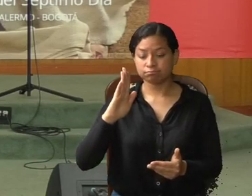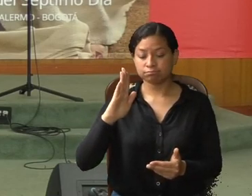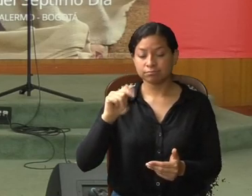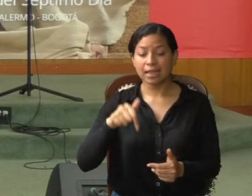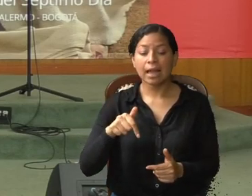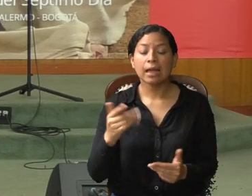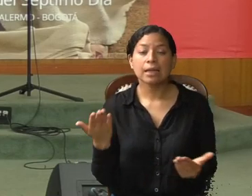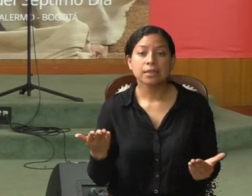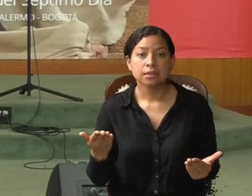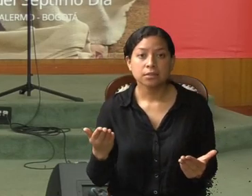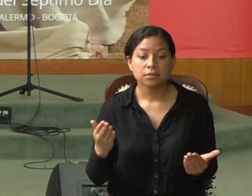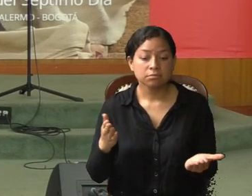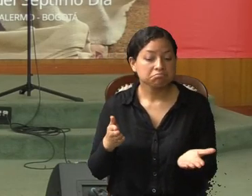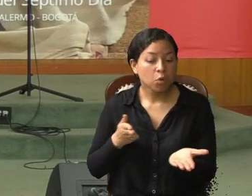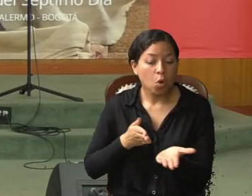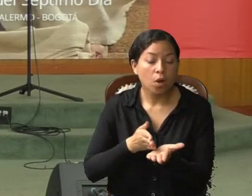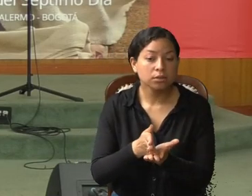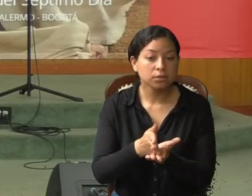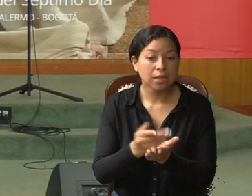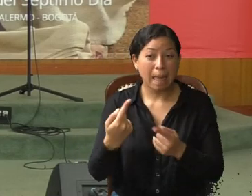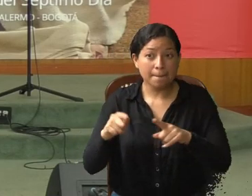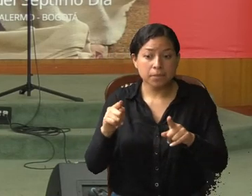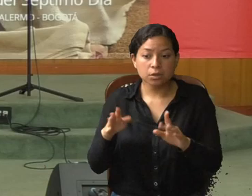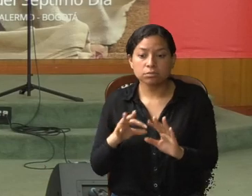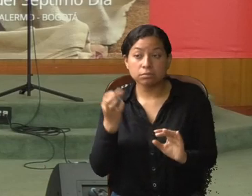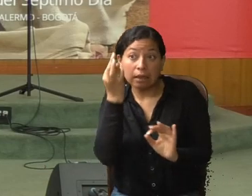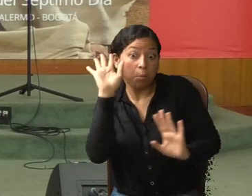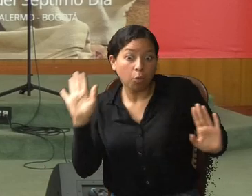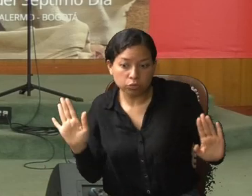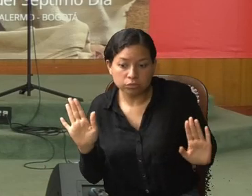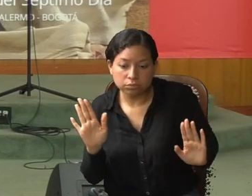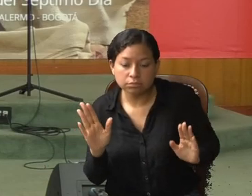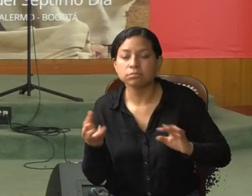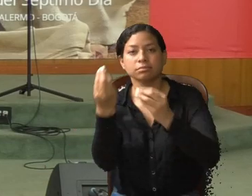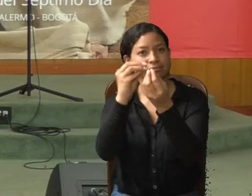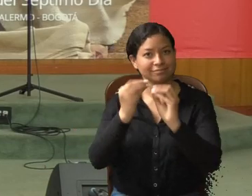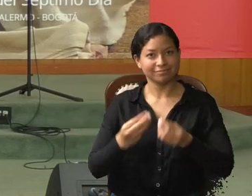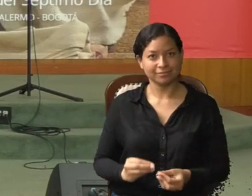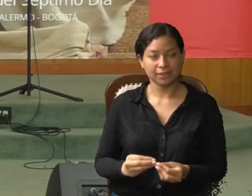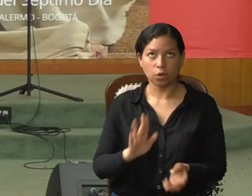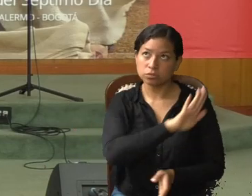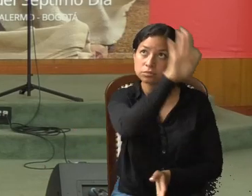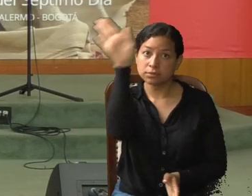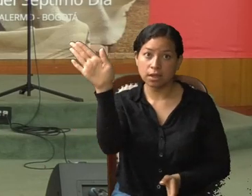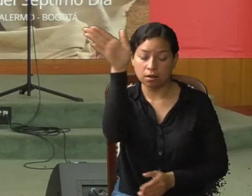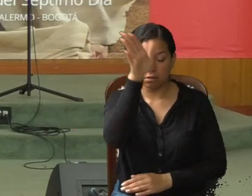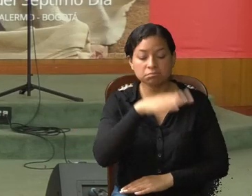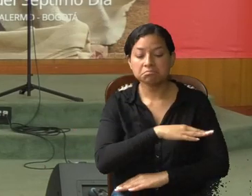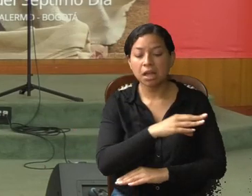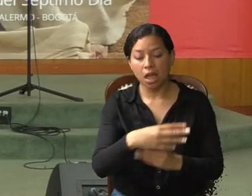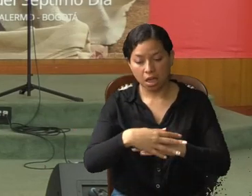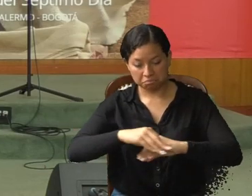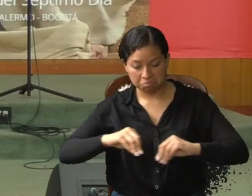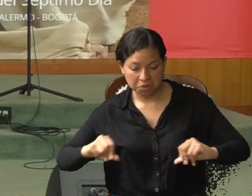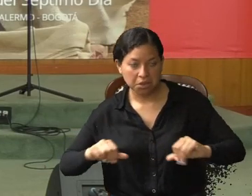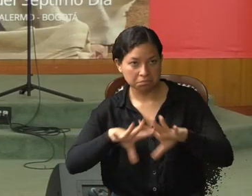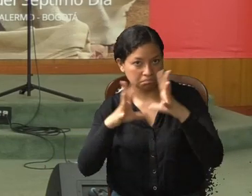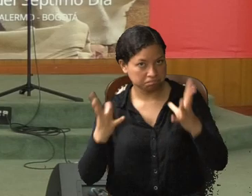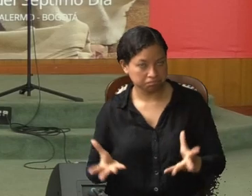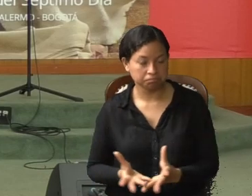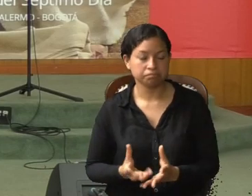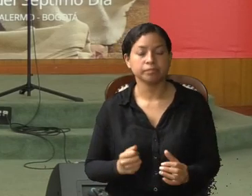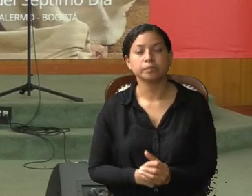principio hizo algo. ¿Qué hizo? Creó los cielos y la tierra. Pero quiero llamar poderosamente la atención